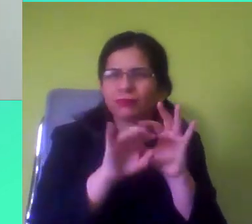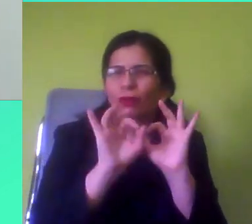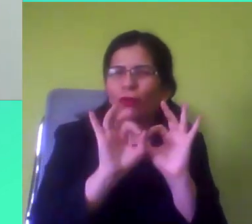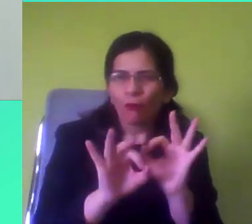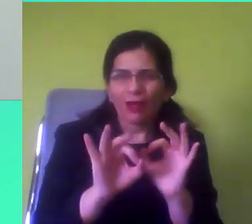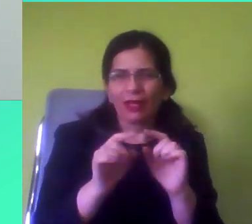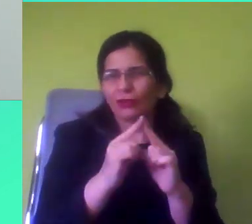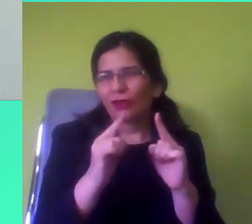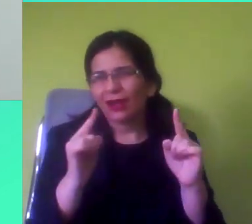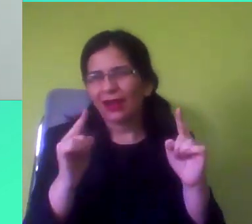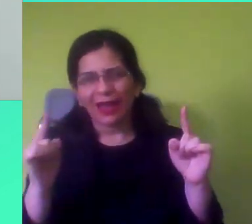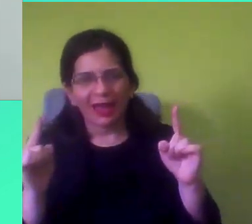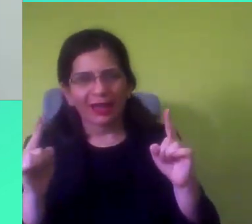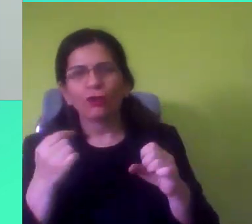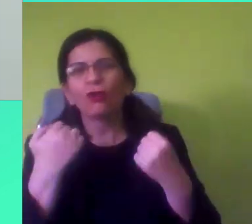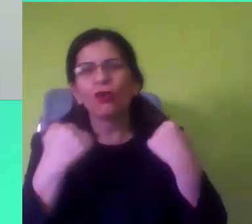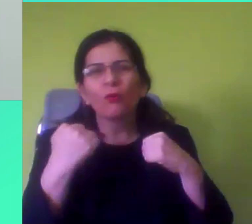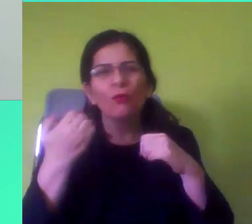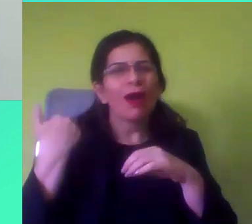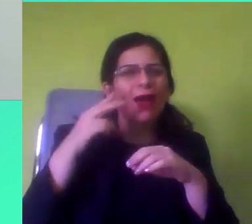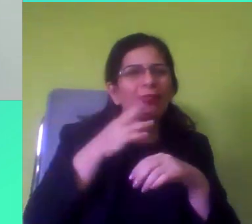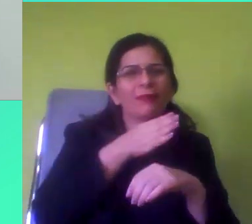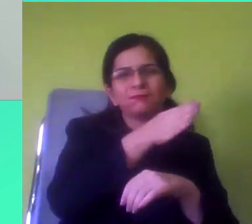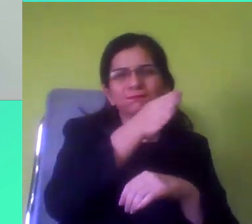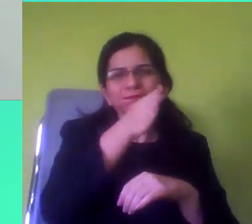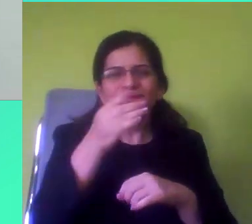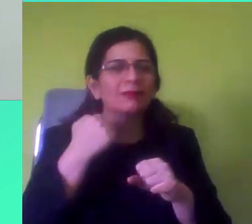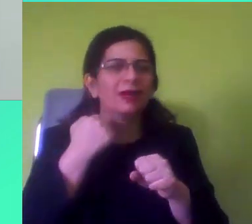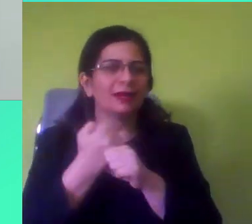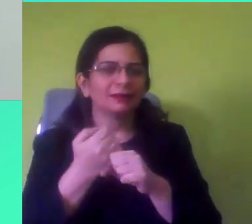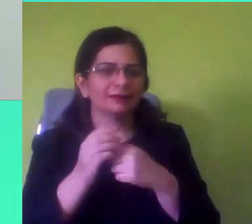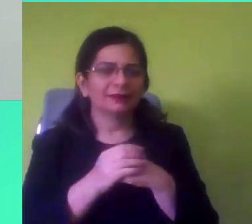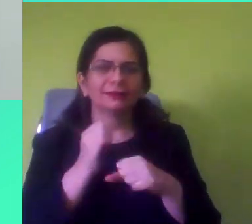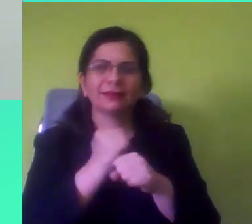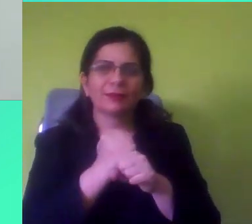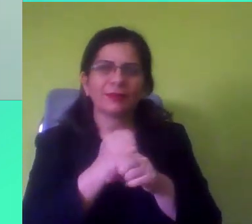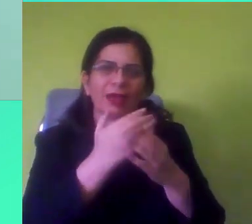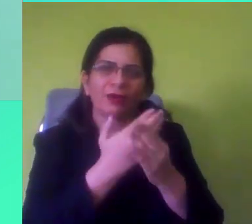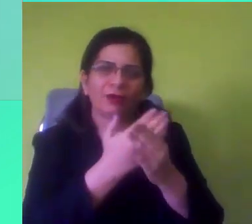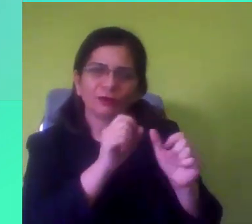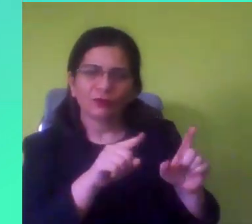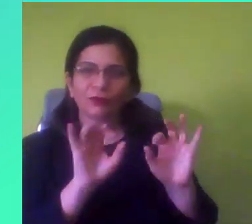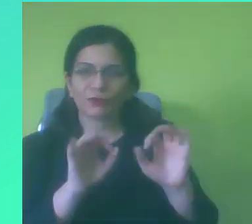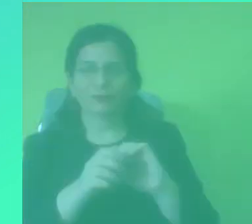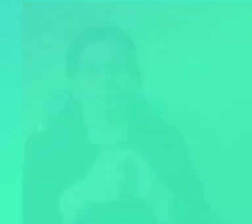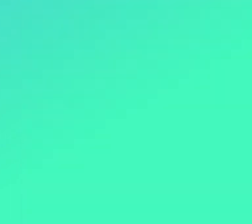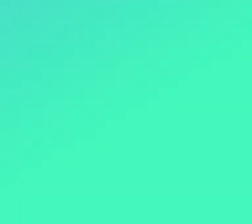es el trabajo de campo y bueno, cómo funciona el inventario.